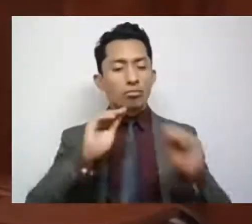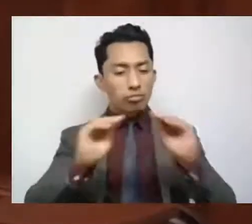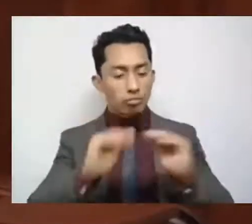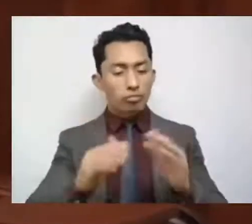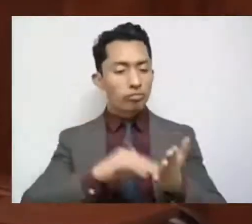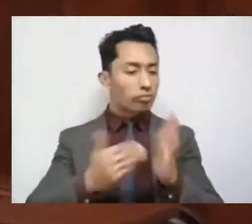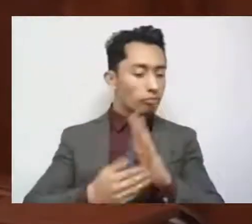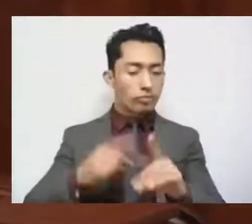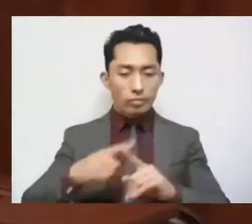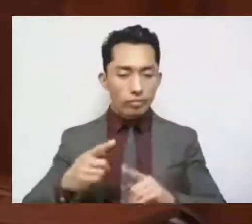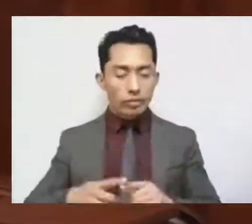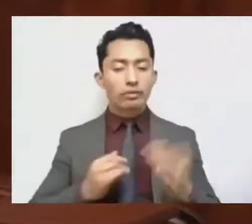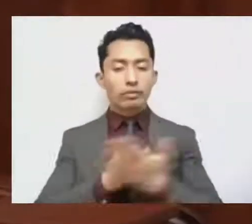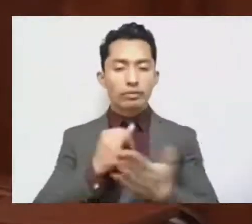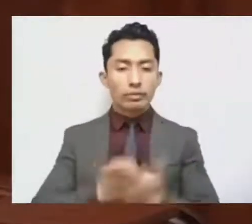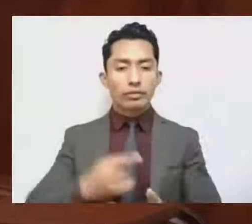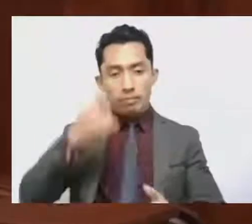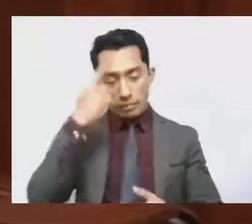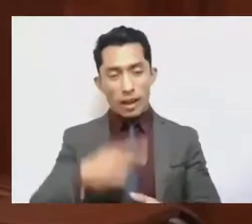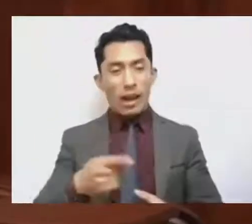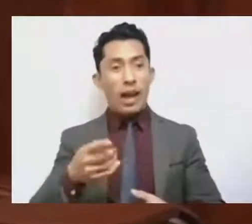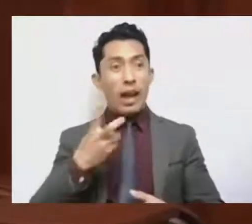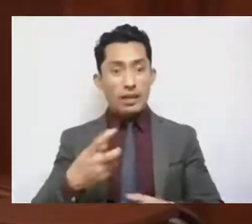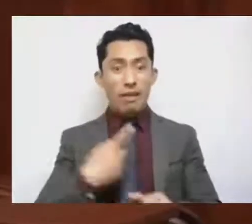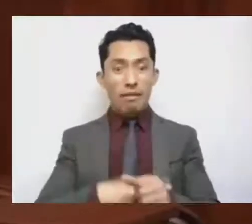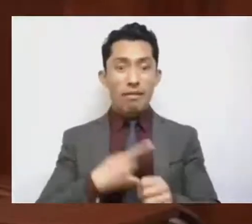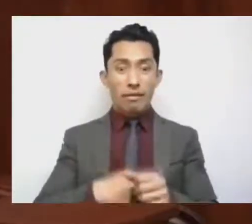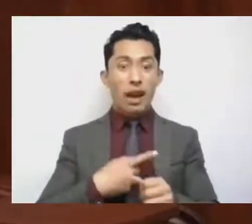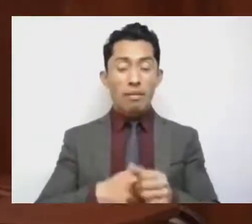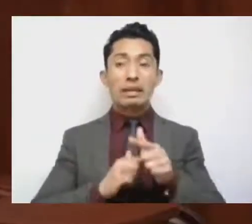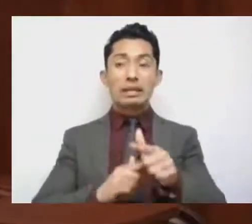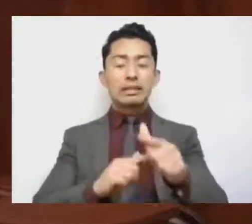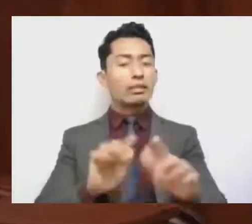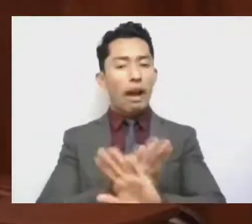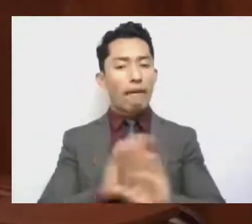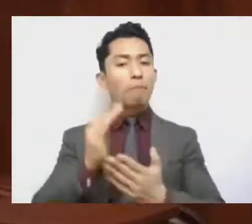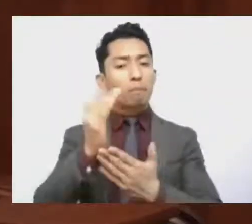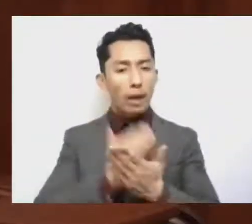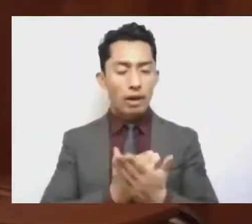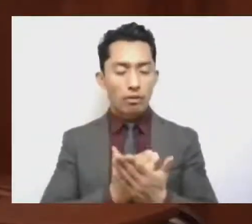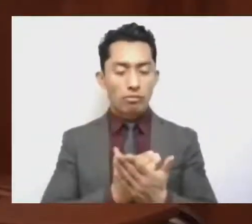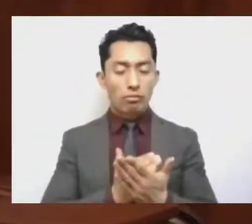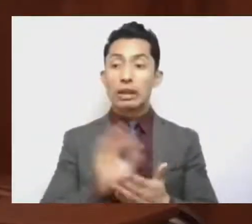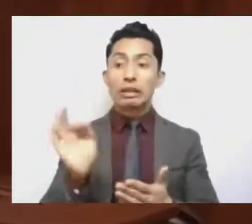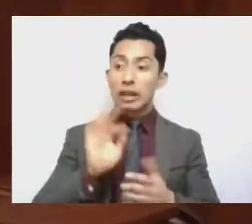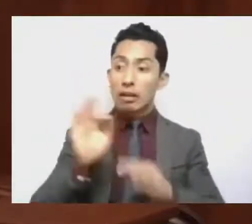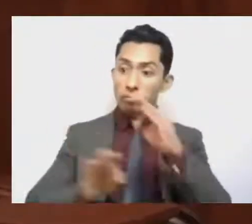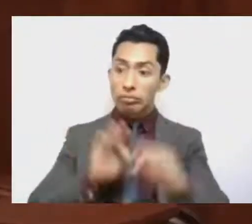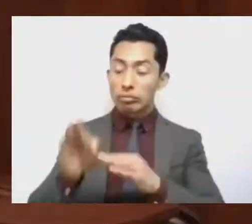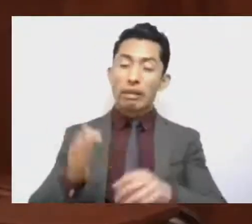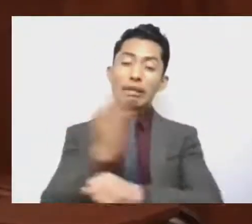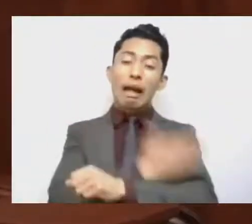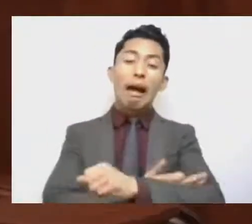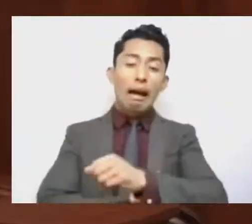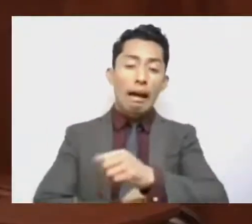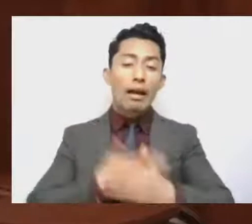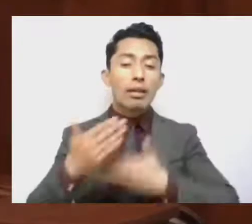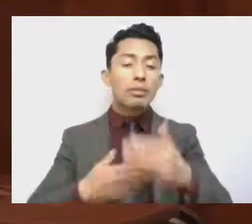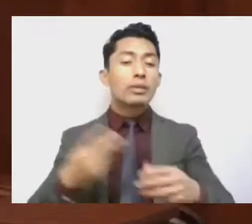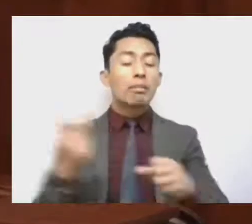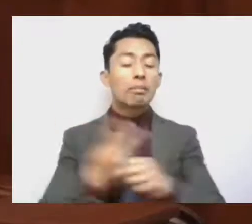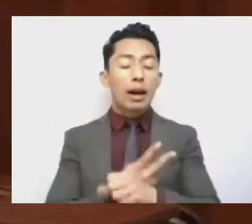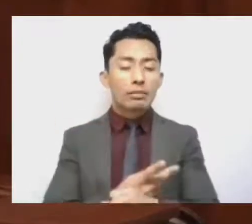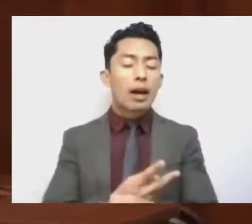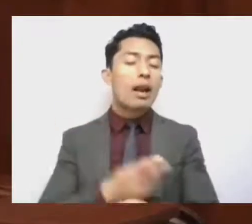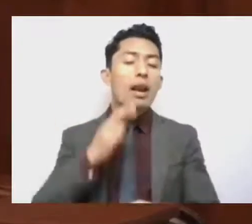permitan detener el avance de este padecimiento, que no de ser atendido oportunamente lleve a una temprana pérdida